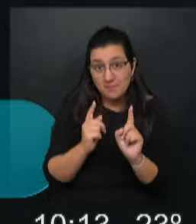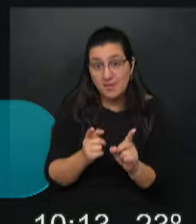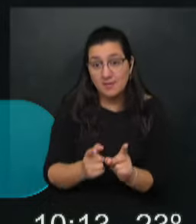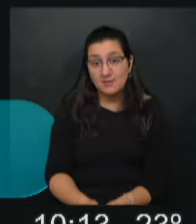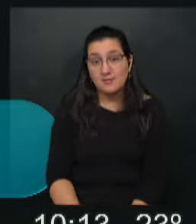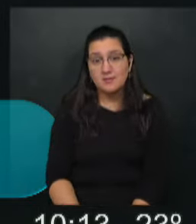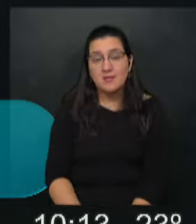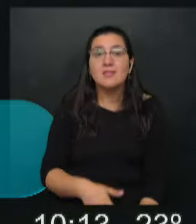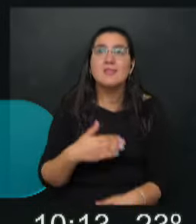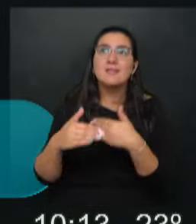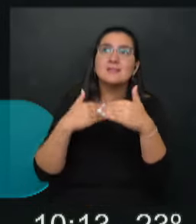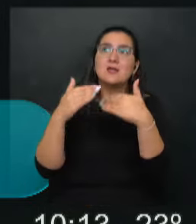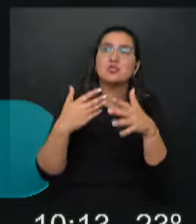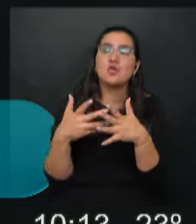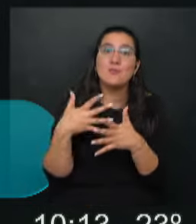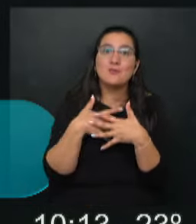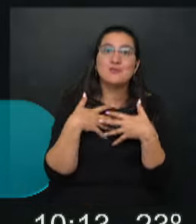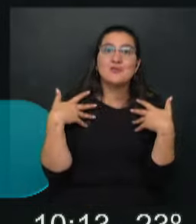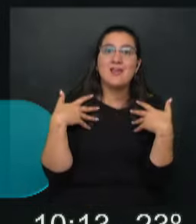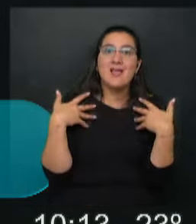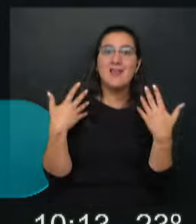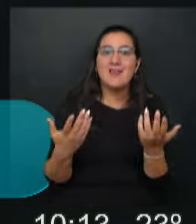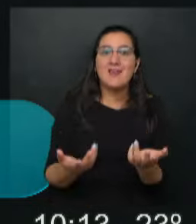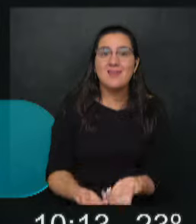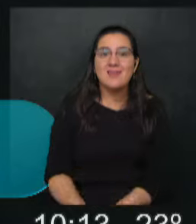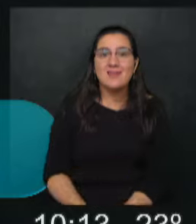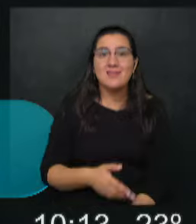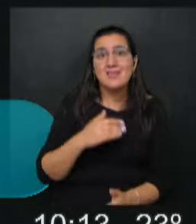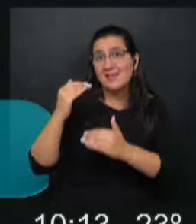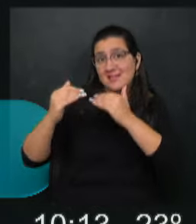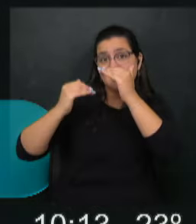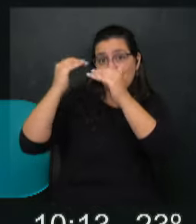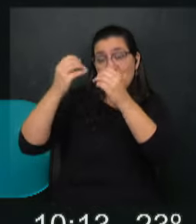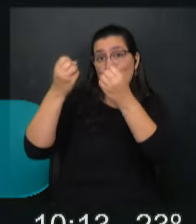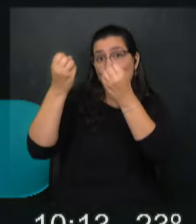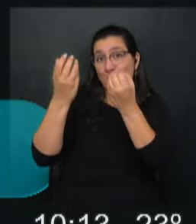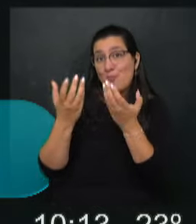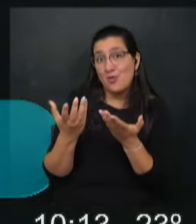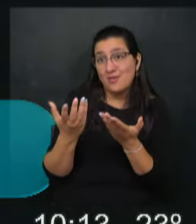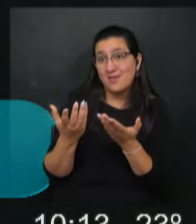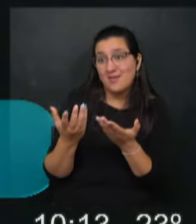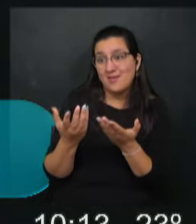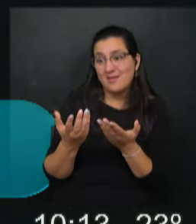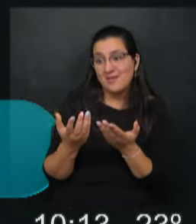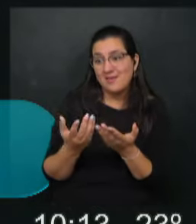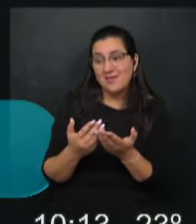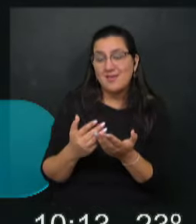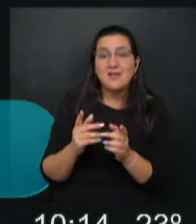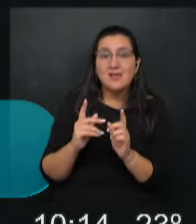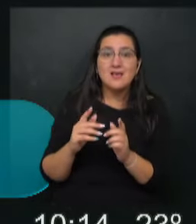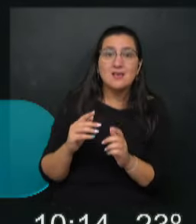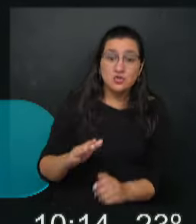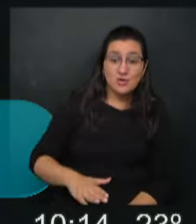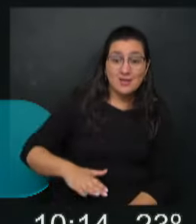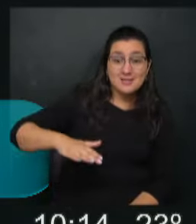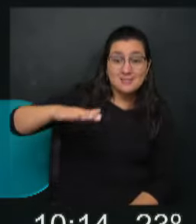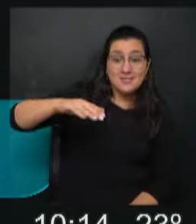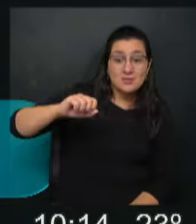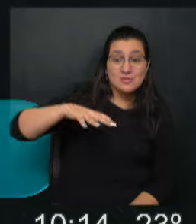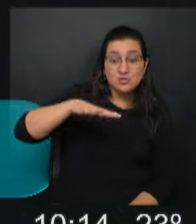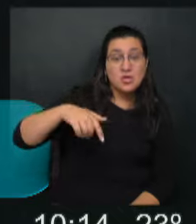de desarrollo emocional y de crecimiento, porque también crecí en una sociedad donde